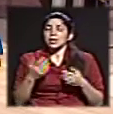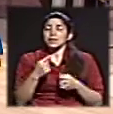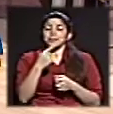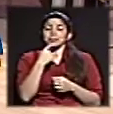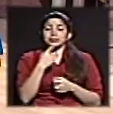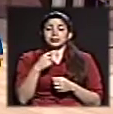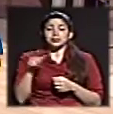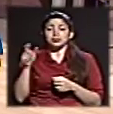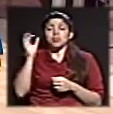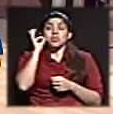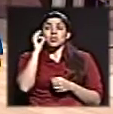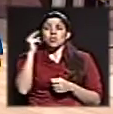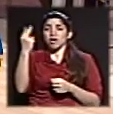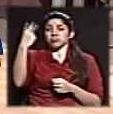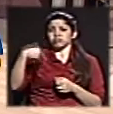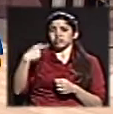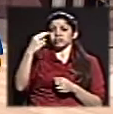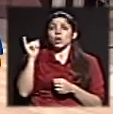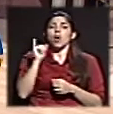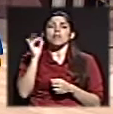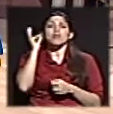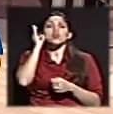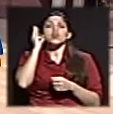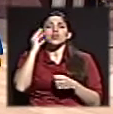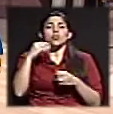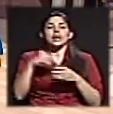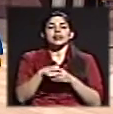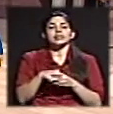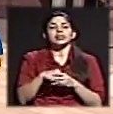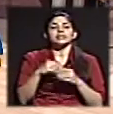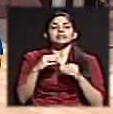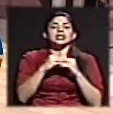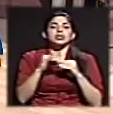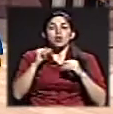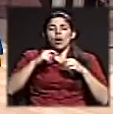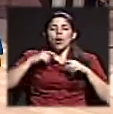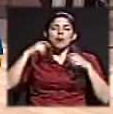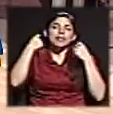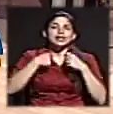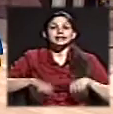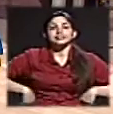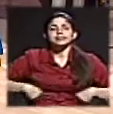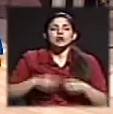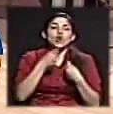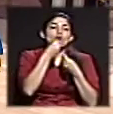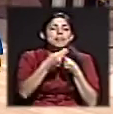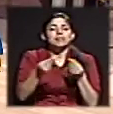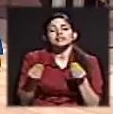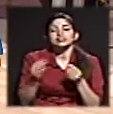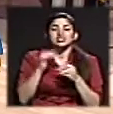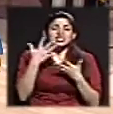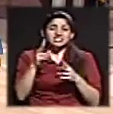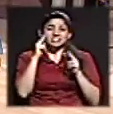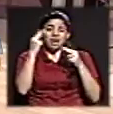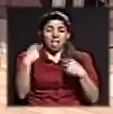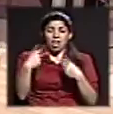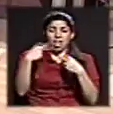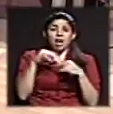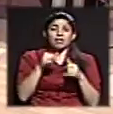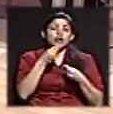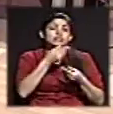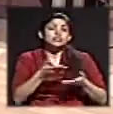a nosotras nos ven como las mujeres de los sándwiches, como las mujeres de los delantales. O sea, ya desde ahí hay una descalificación y